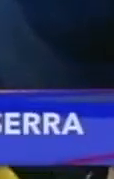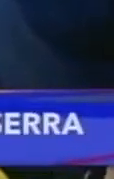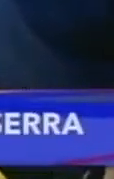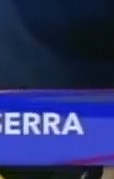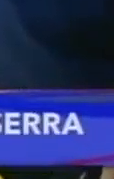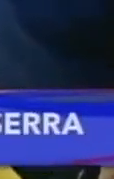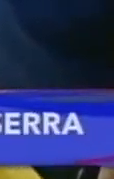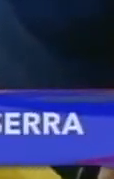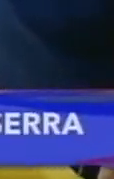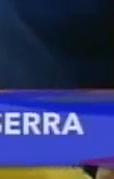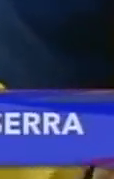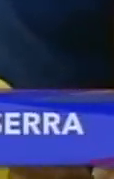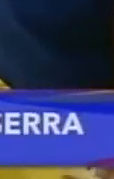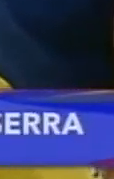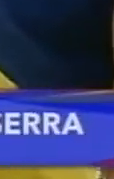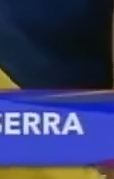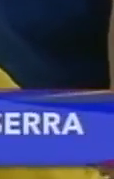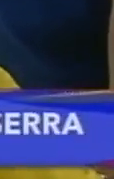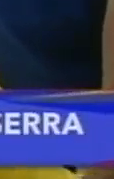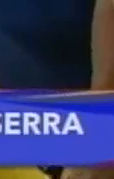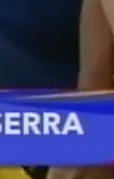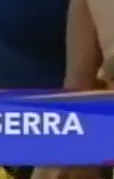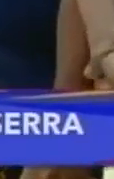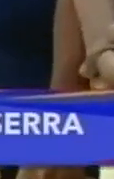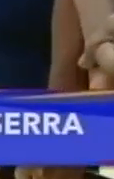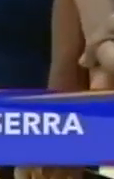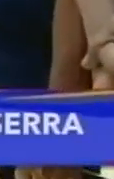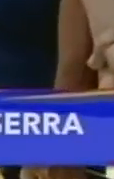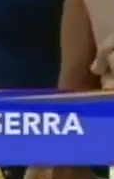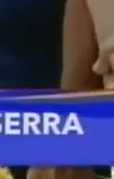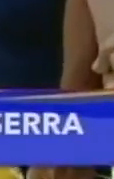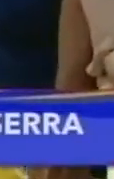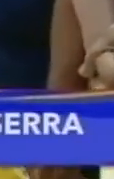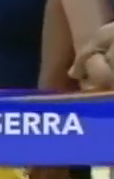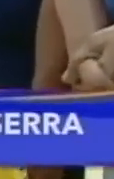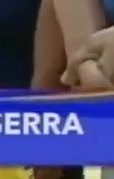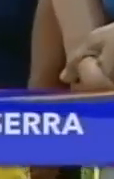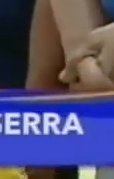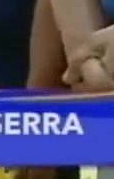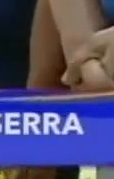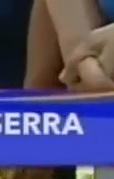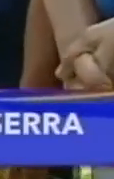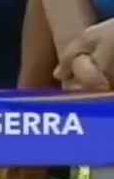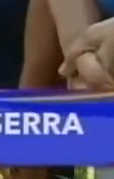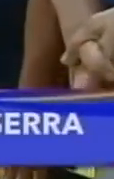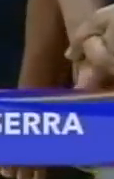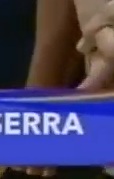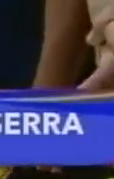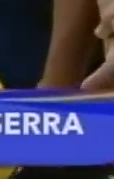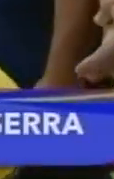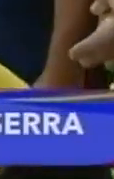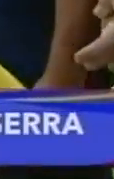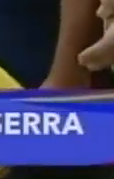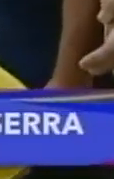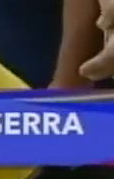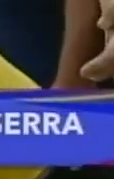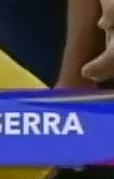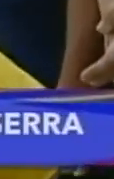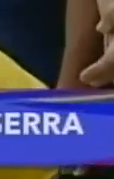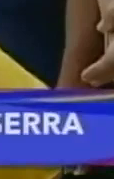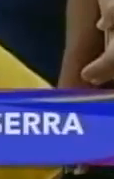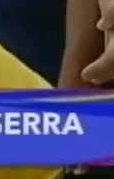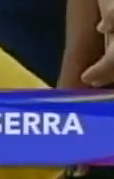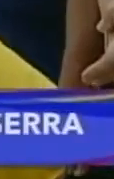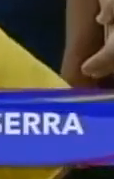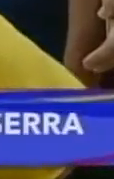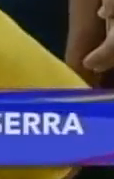veo a ustedes a mí me ven, véanme, porque yo soy Chávez y Chávez también usted. Porque